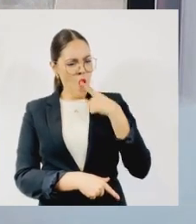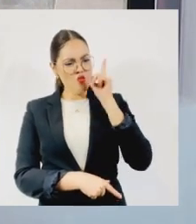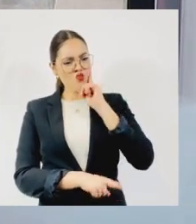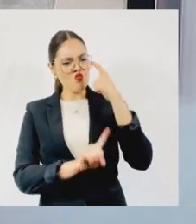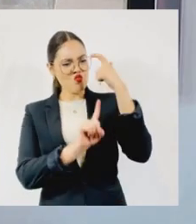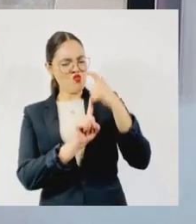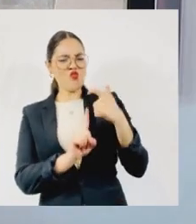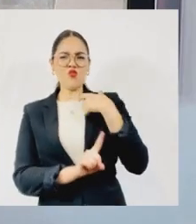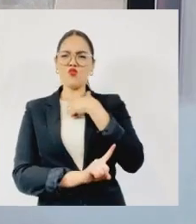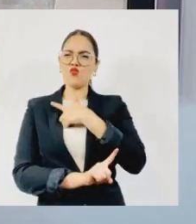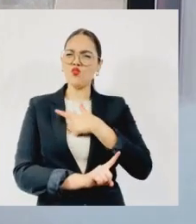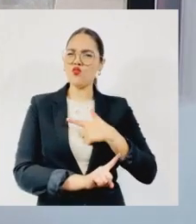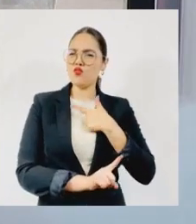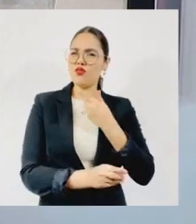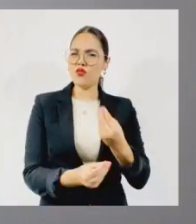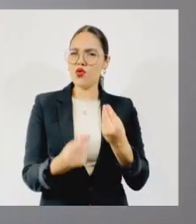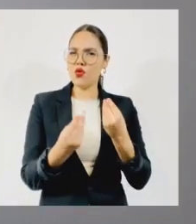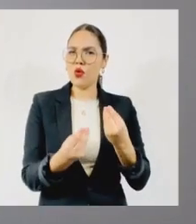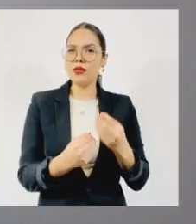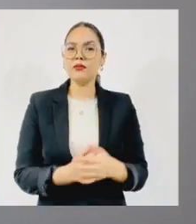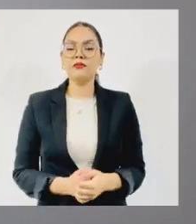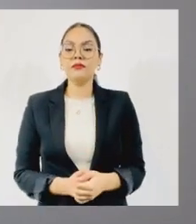mujer.